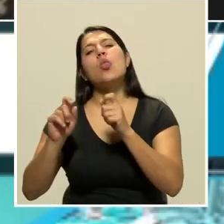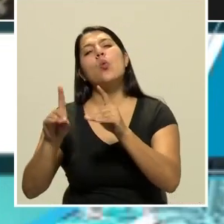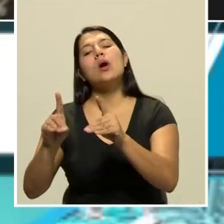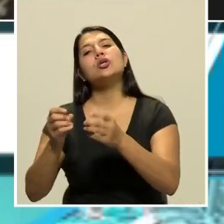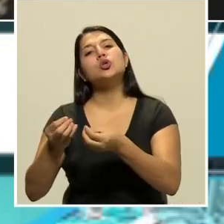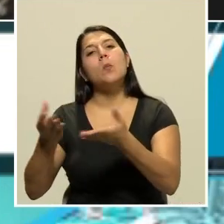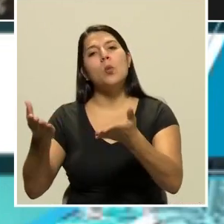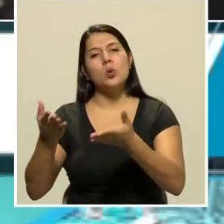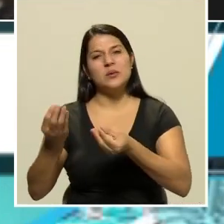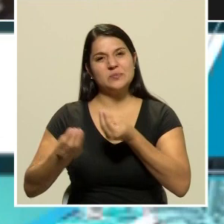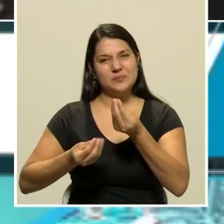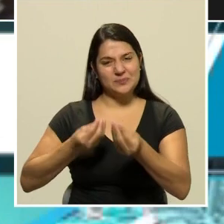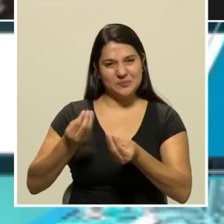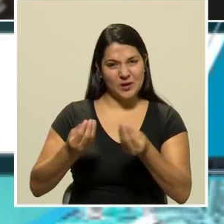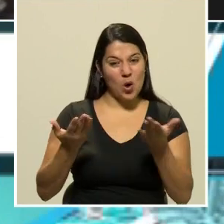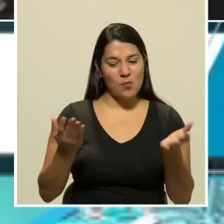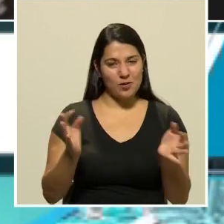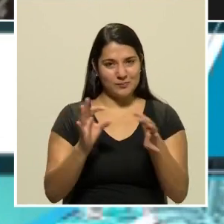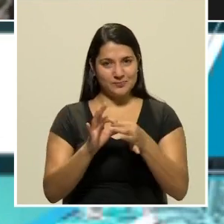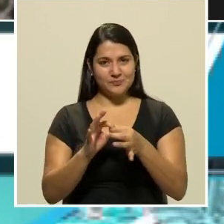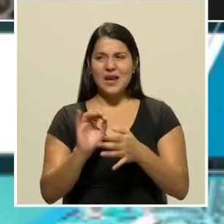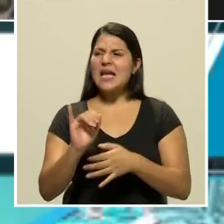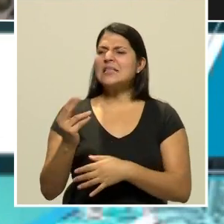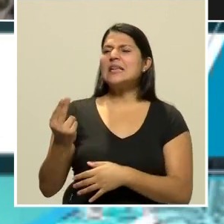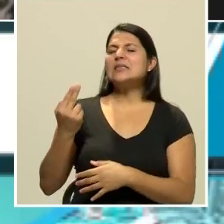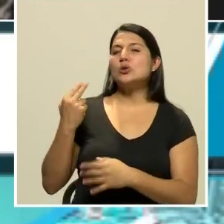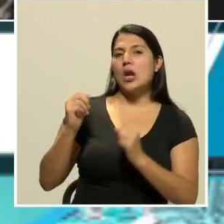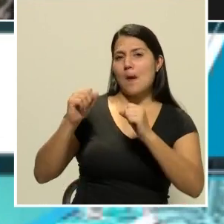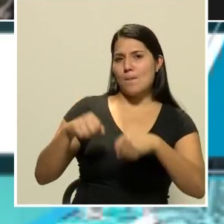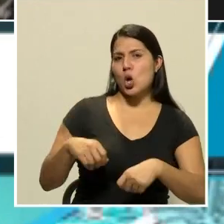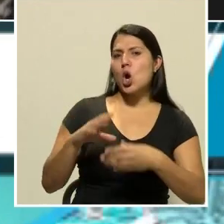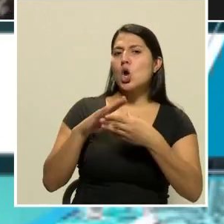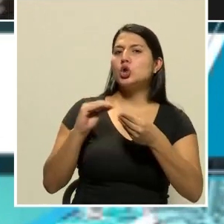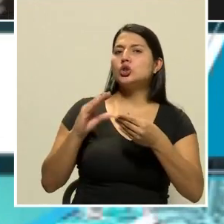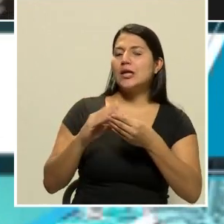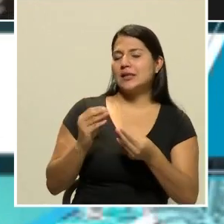Bueno, es una historia que la podemos contar de muchas maneras.